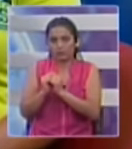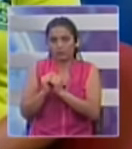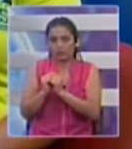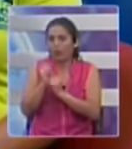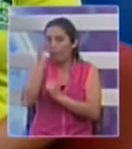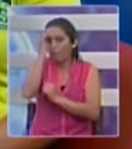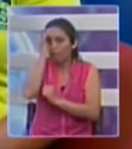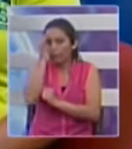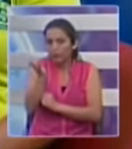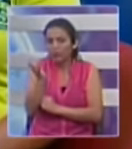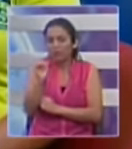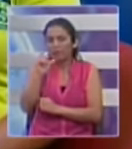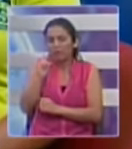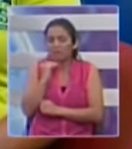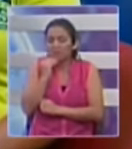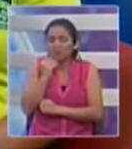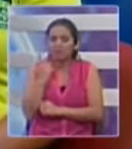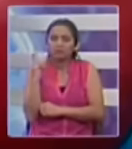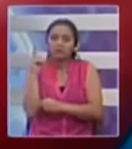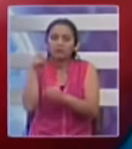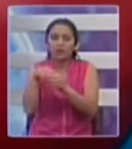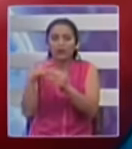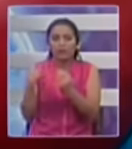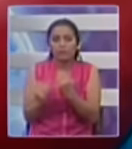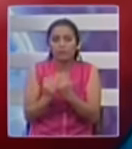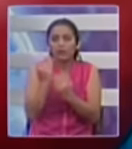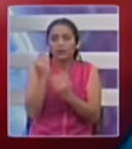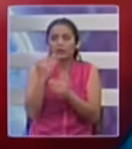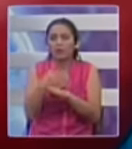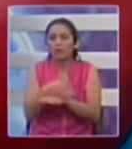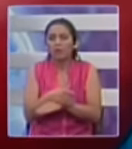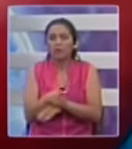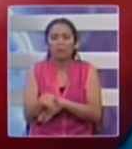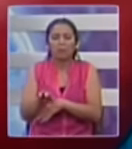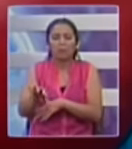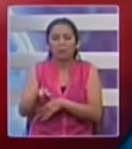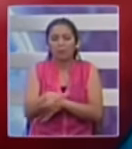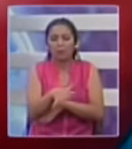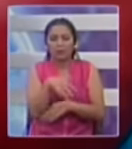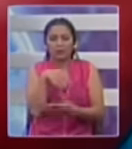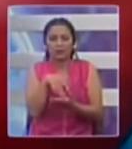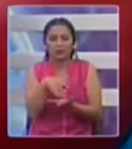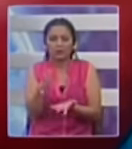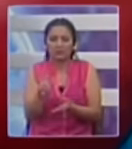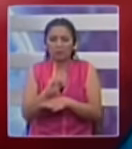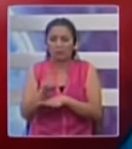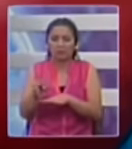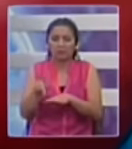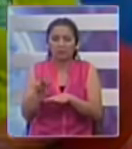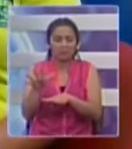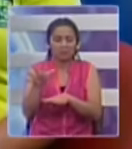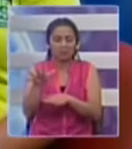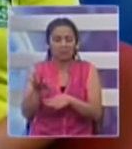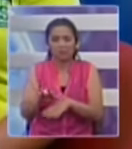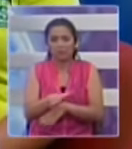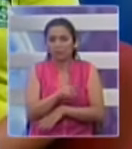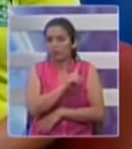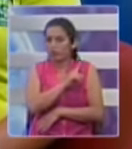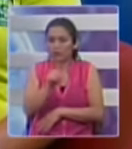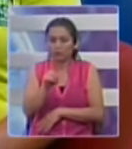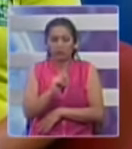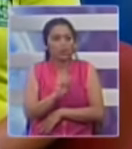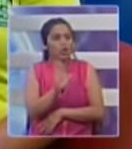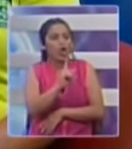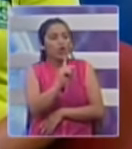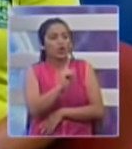o de engaño social para los padres de familia. Pero tampoco que lo induzcan al joven. Nosotros no, el gobierno nacional no induce al joven. Digo que el